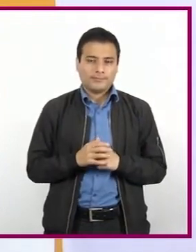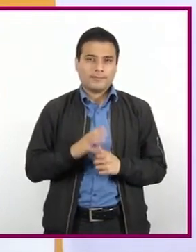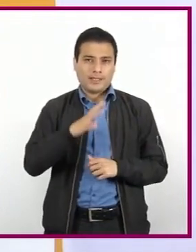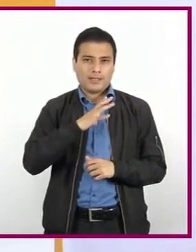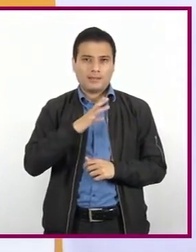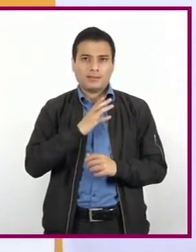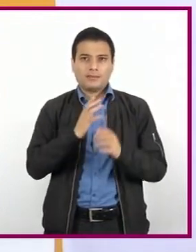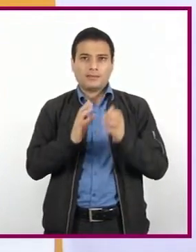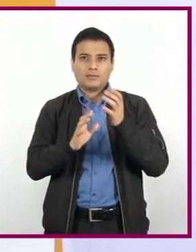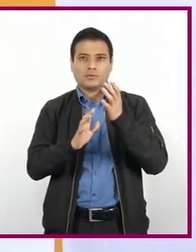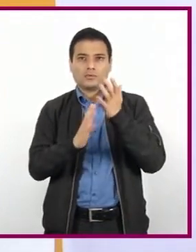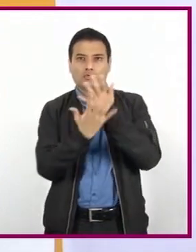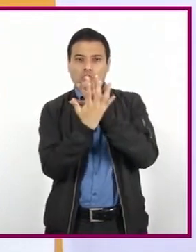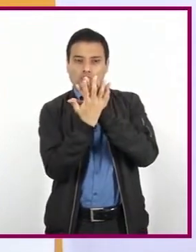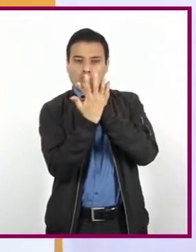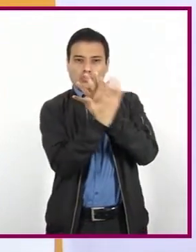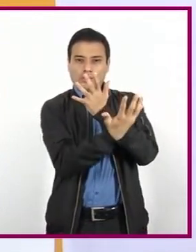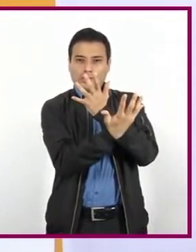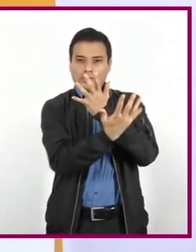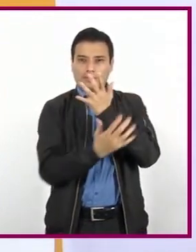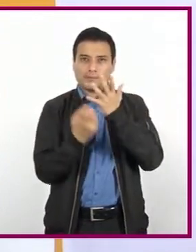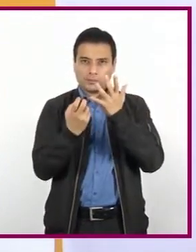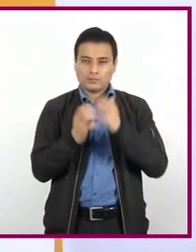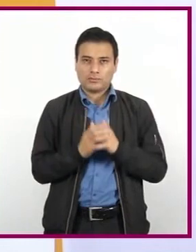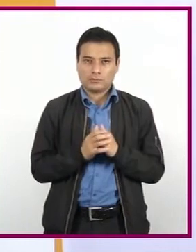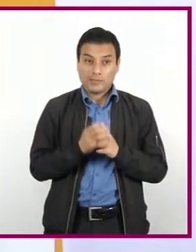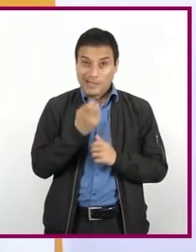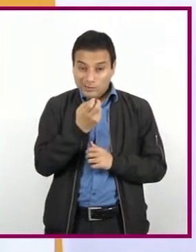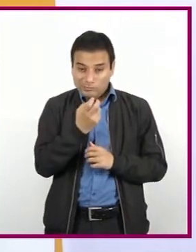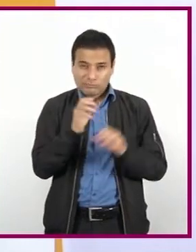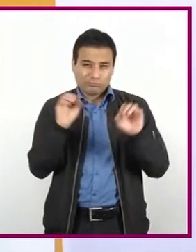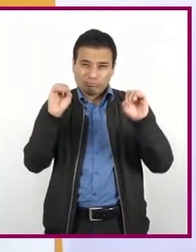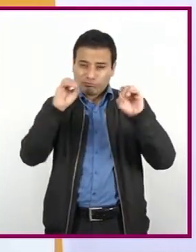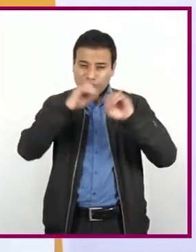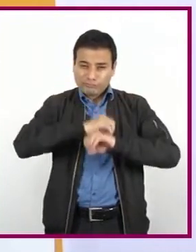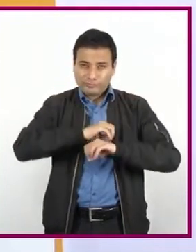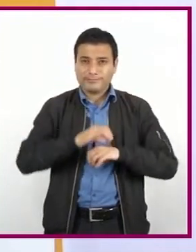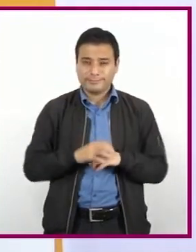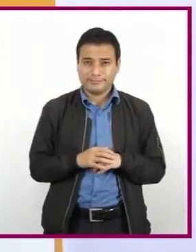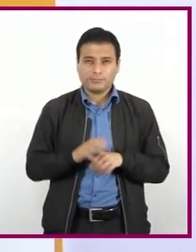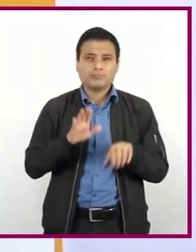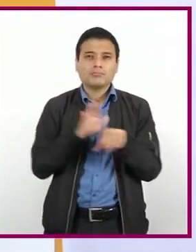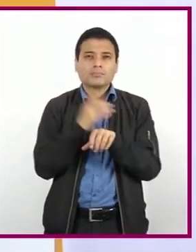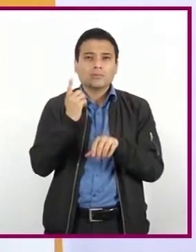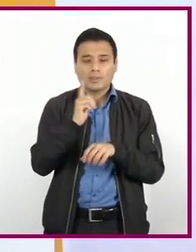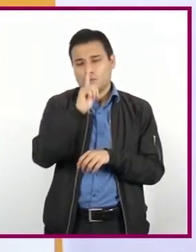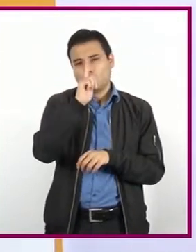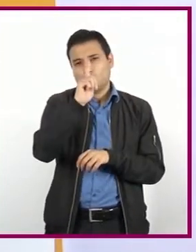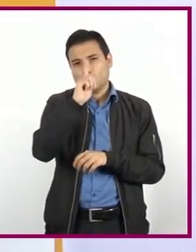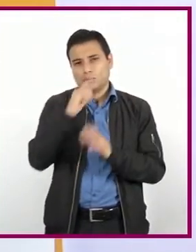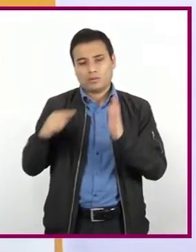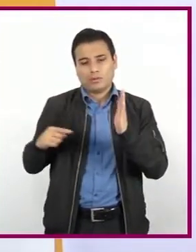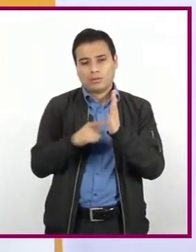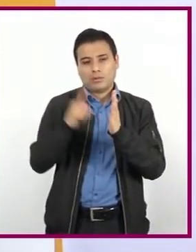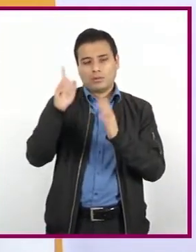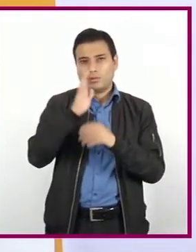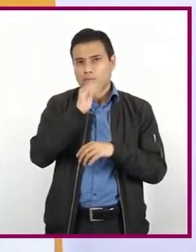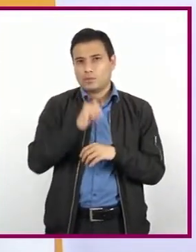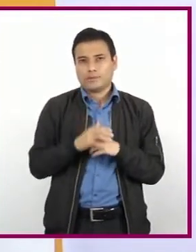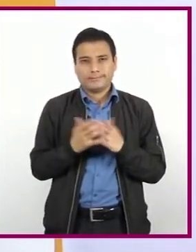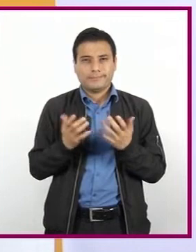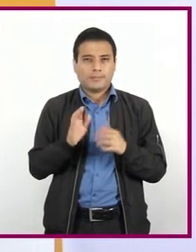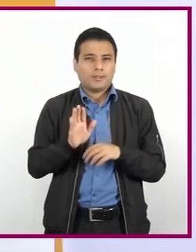de mi mano sobre la hoja. Esa zona estaba completamente oscura, porque no pasaba luz. Sería como si los rayos